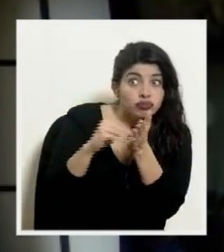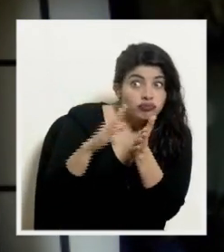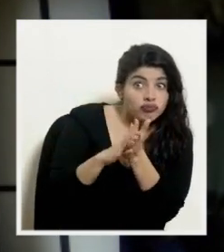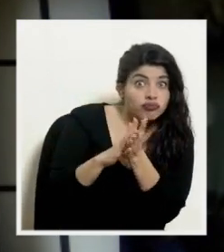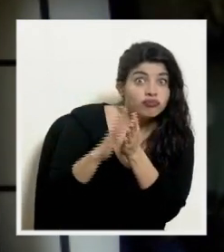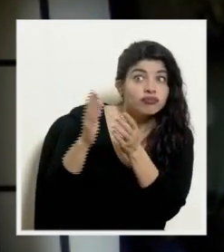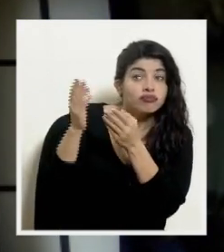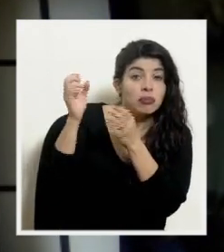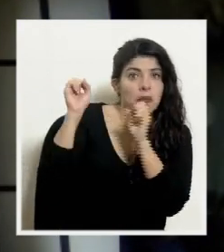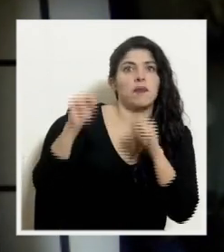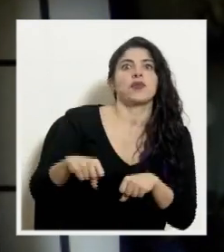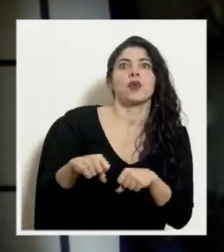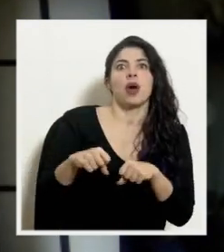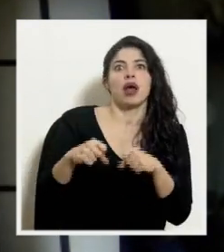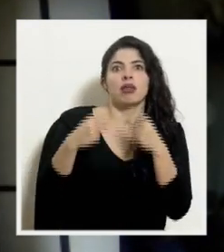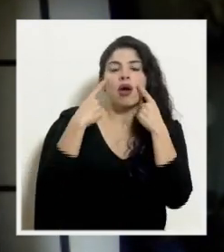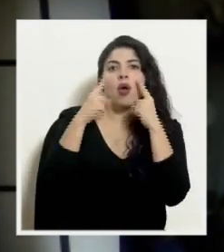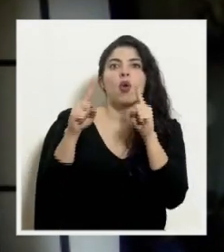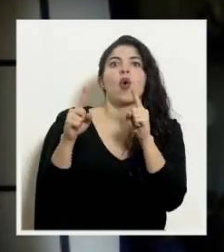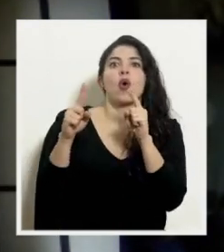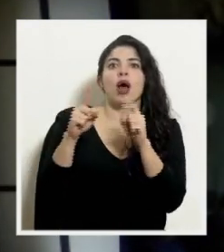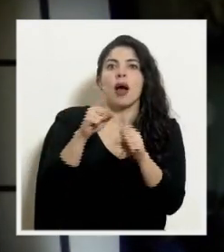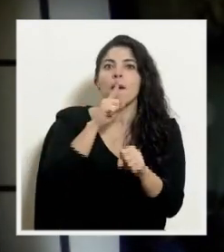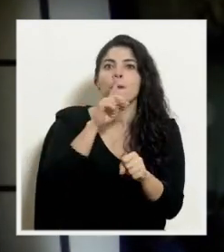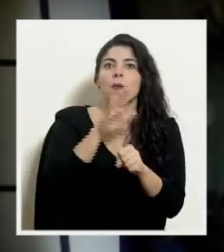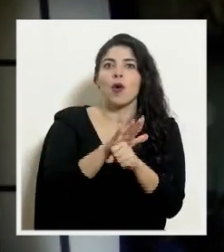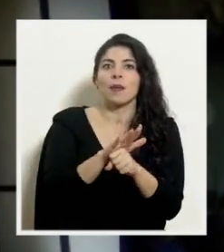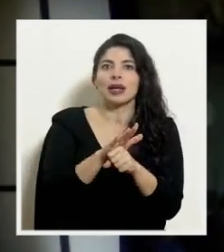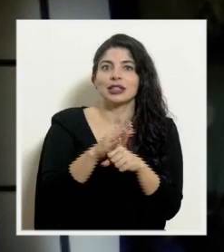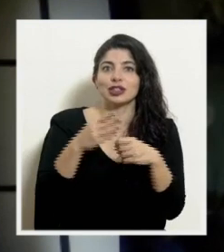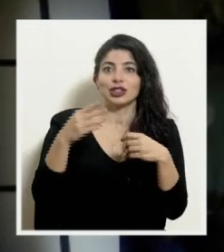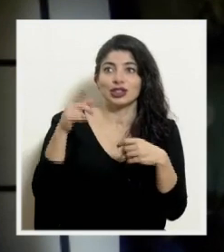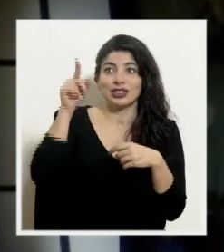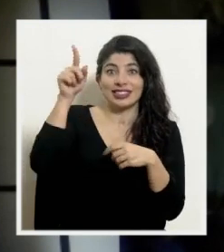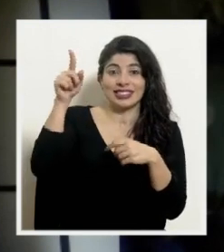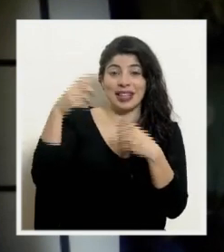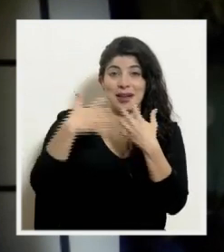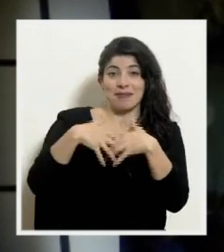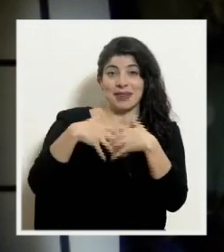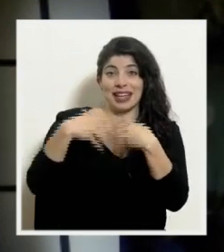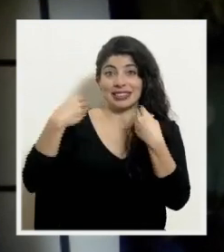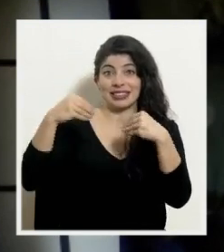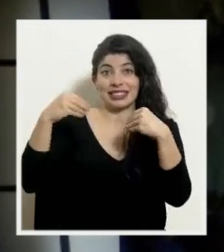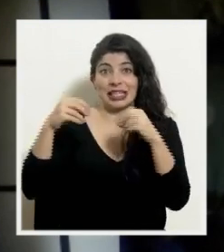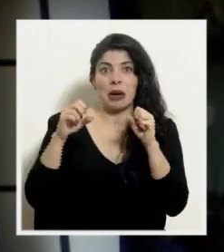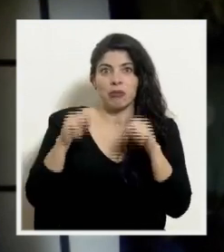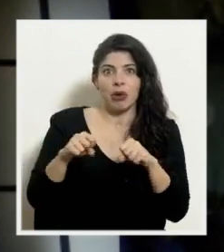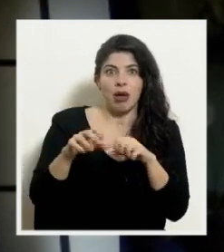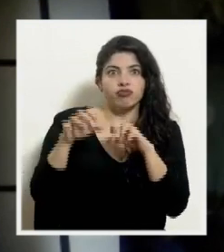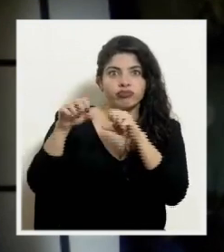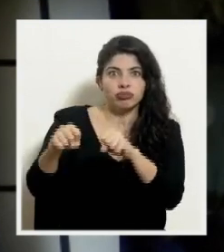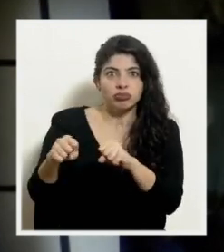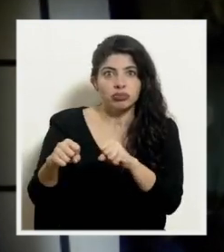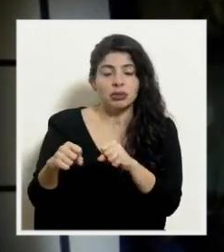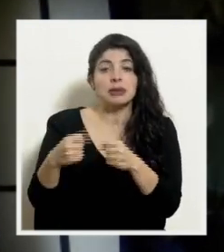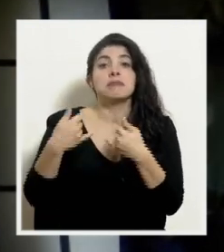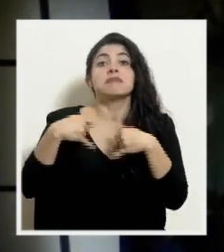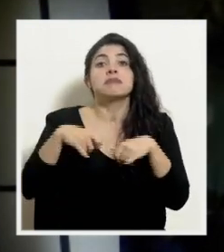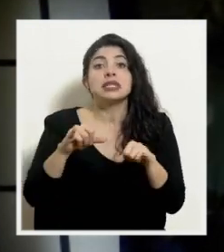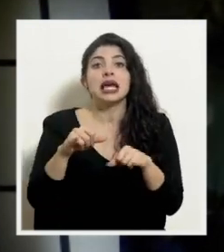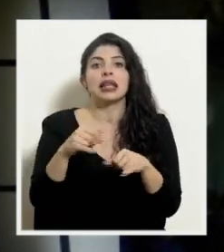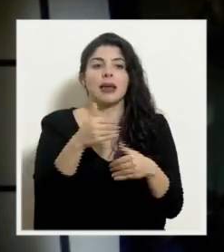registro, vamos a poder ser parte de los compromisos de oferta que estas empresas pueden hacer mientras las vacunas